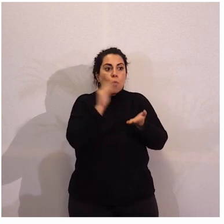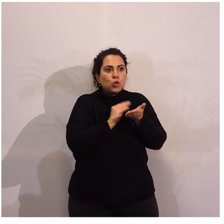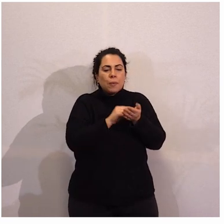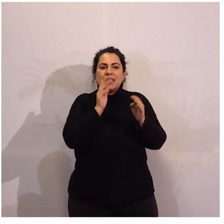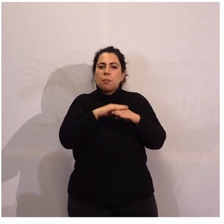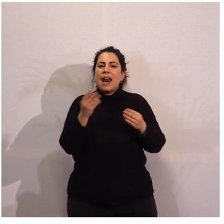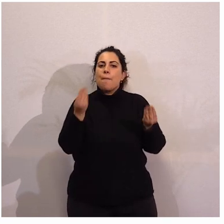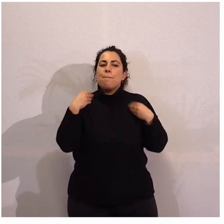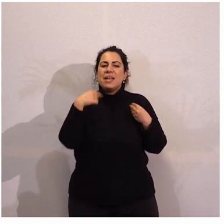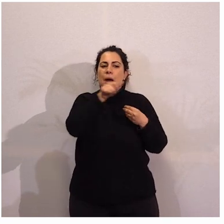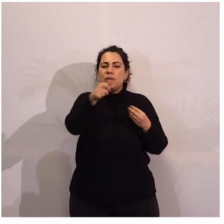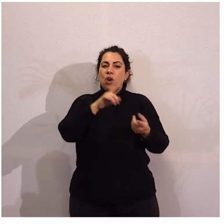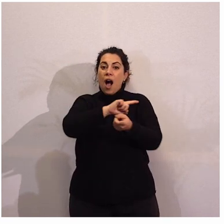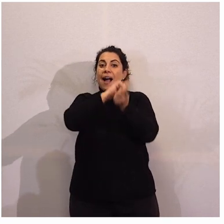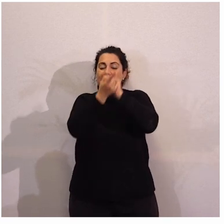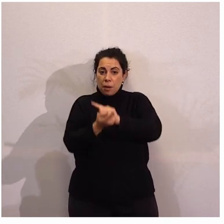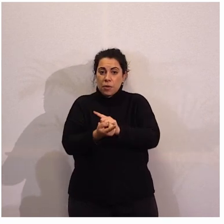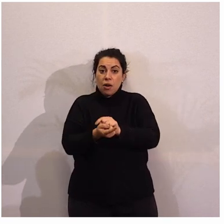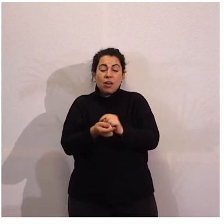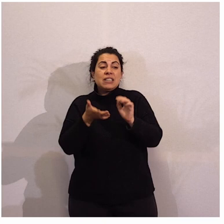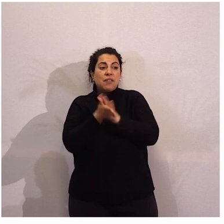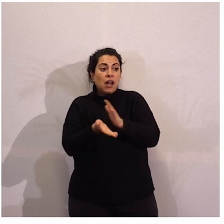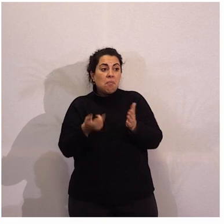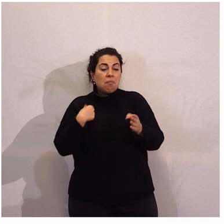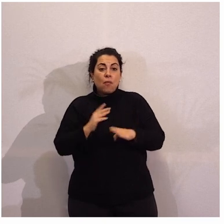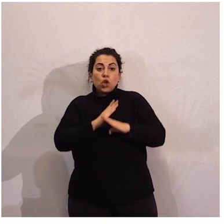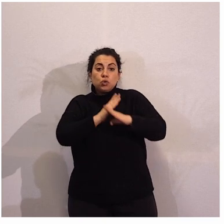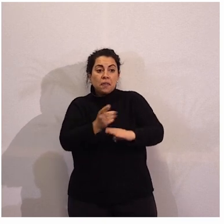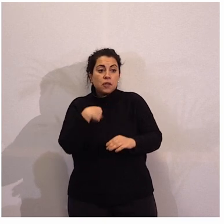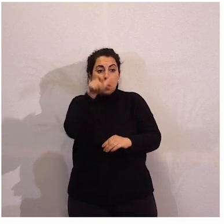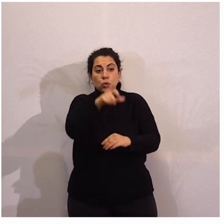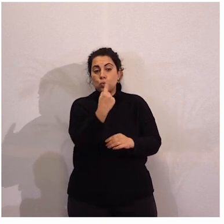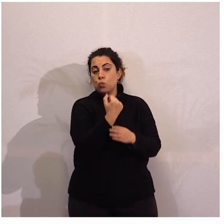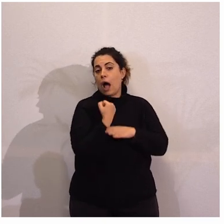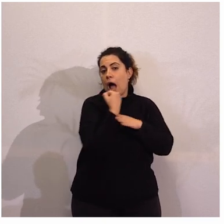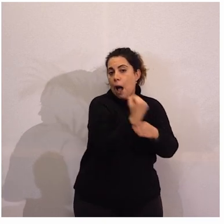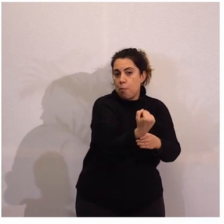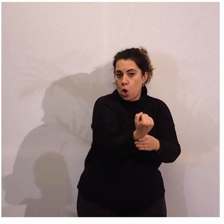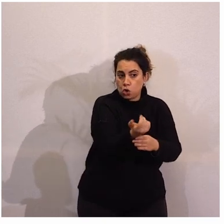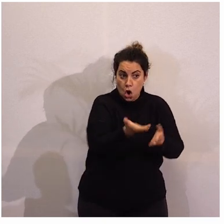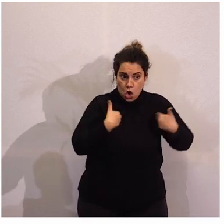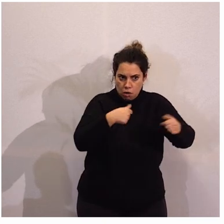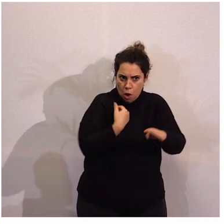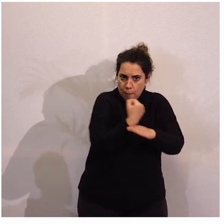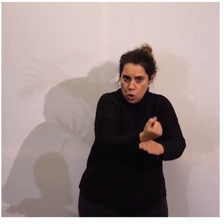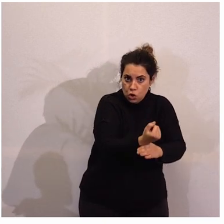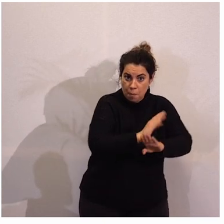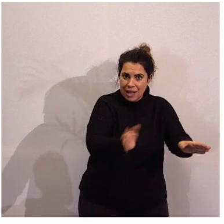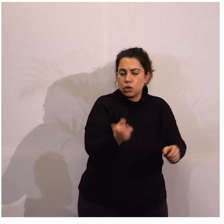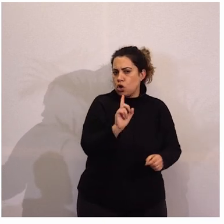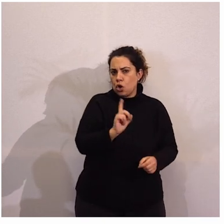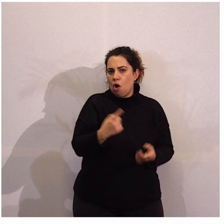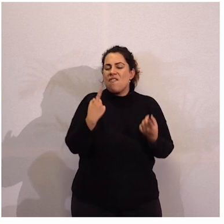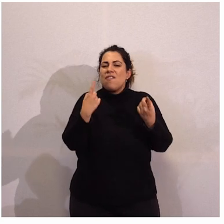las personas, no es suficiente con que yo apoye a una persona en lo que sea, sino que es necesario que haya